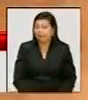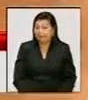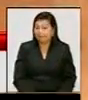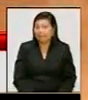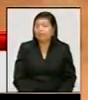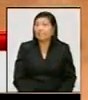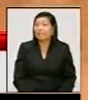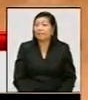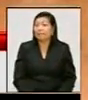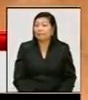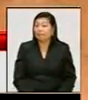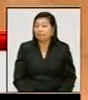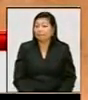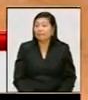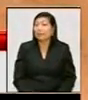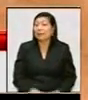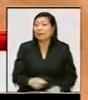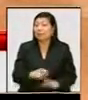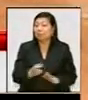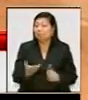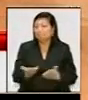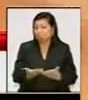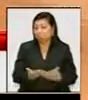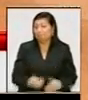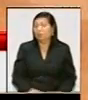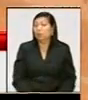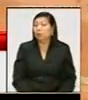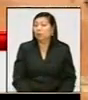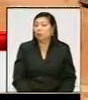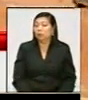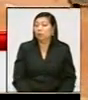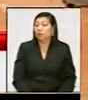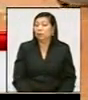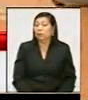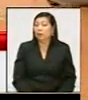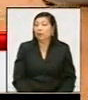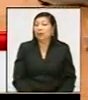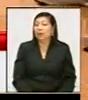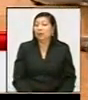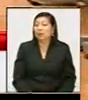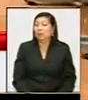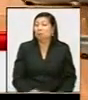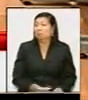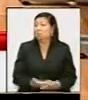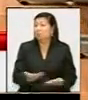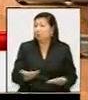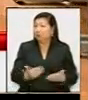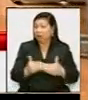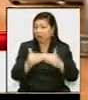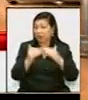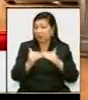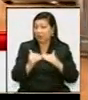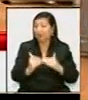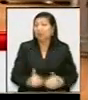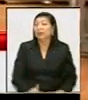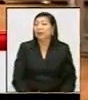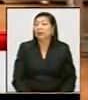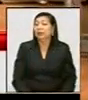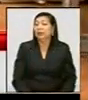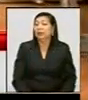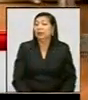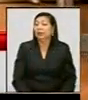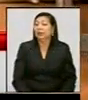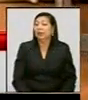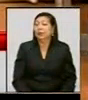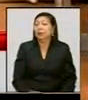tener en cuenta dichos pedidos, congresista Elvira Wilca. Bueno, no habiendo más pedidos, vamos a pasar a orden del día. Señora congresista,